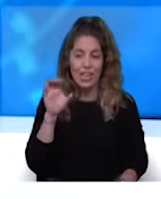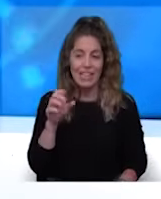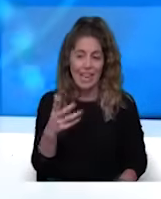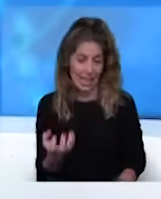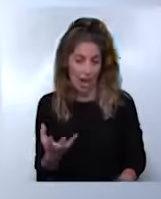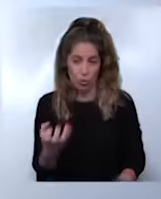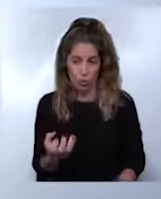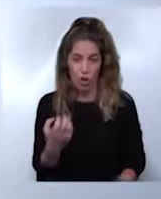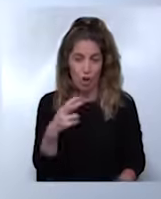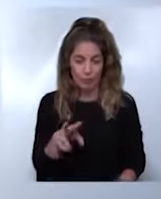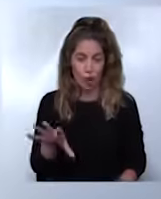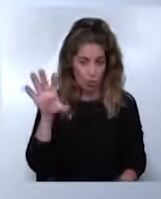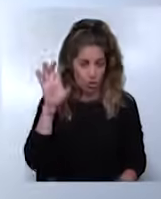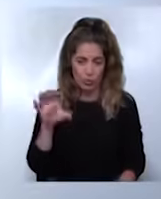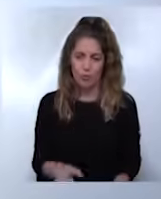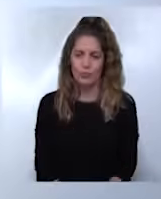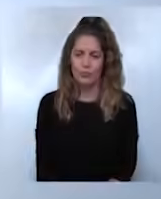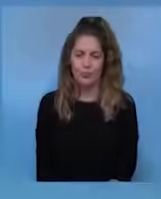audio vamos lo vemos lo